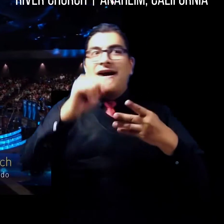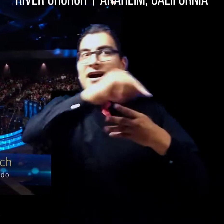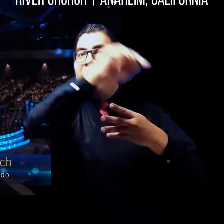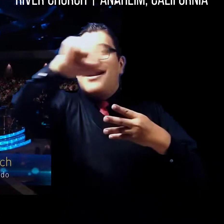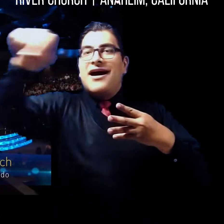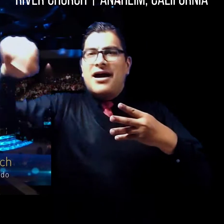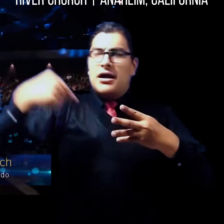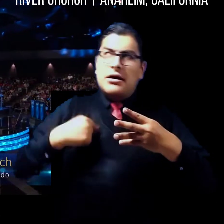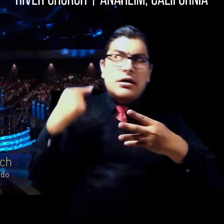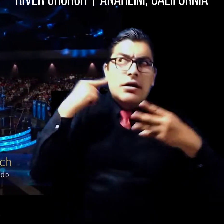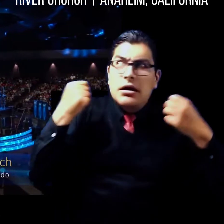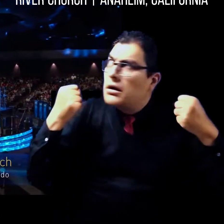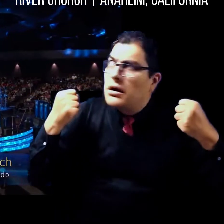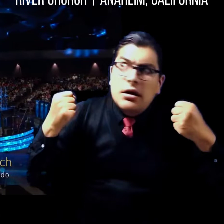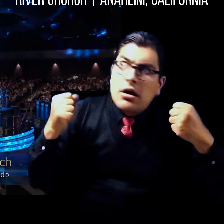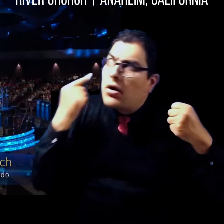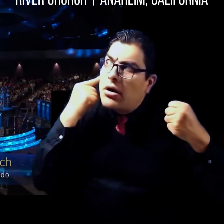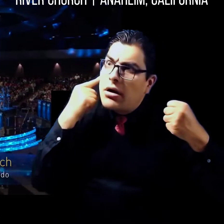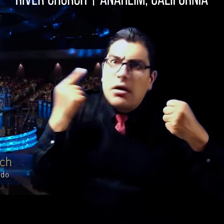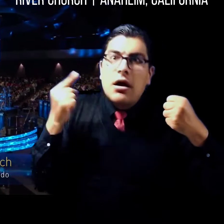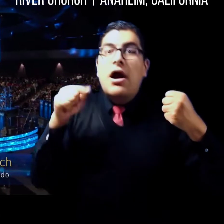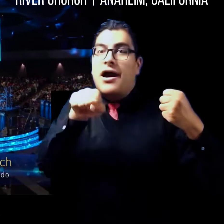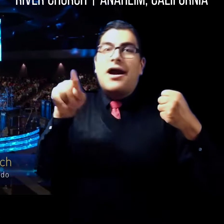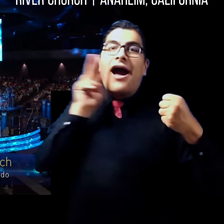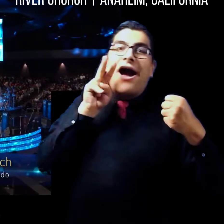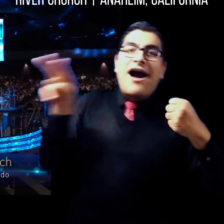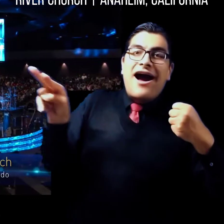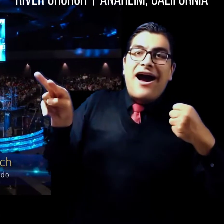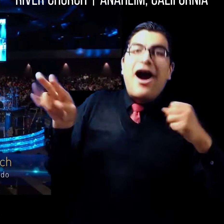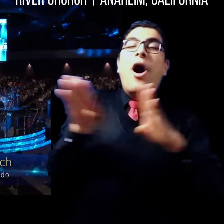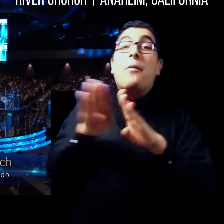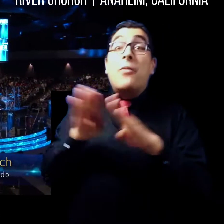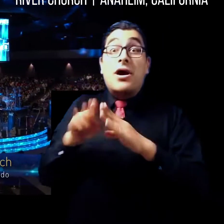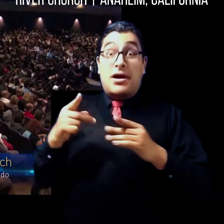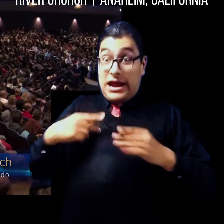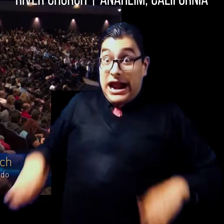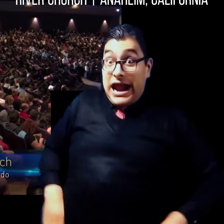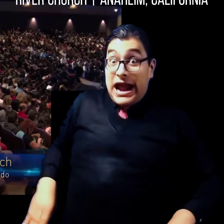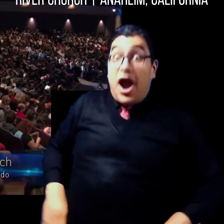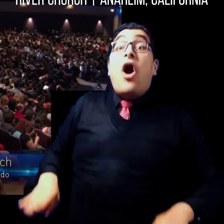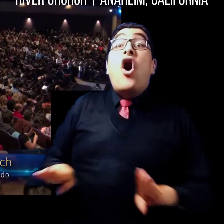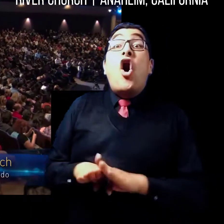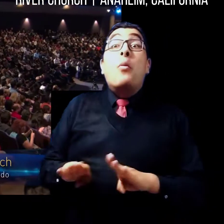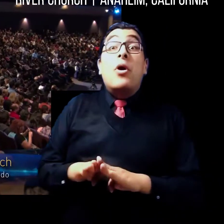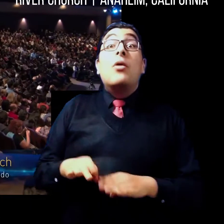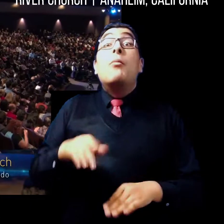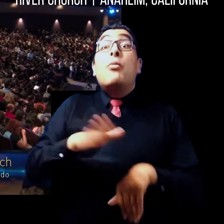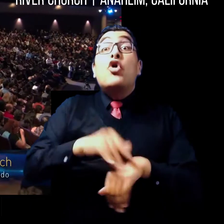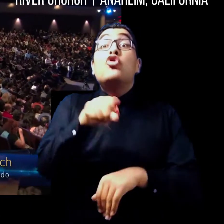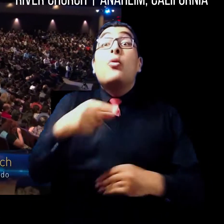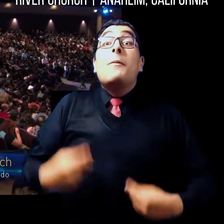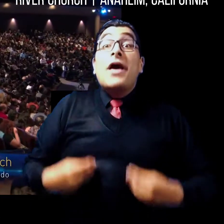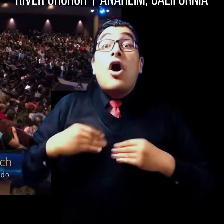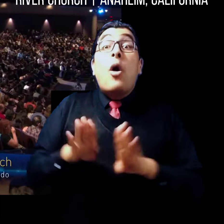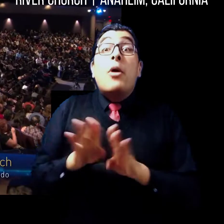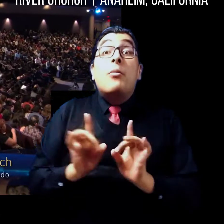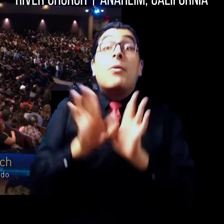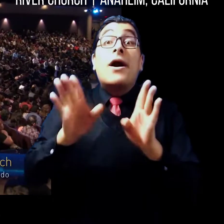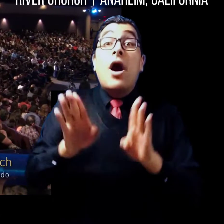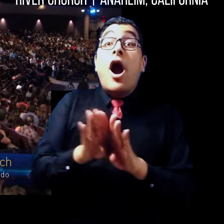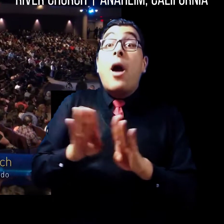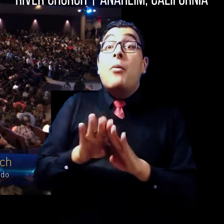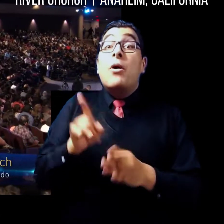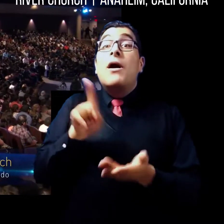escuchaban. Yo digo siempre que el carácter se ve más por nuestras acciones que por nuestras reacciones que por nuestras